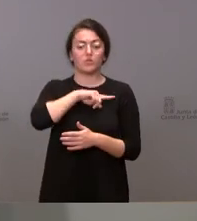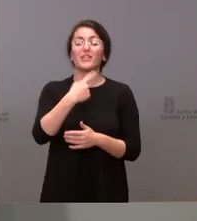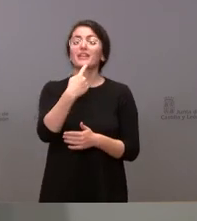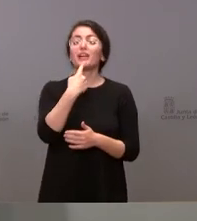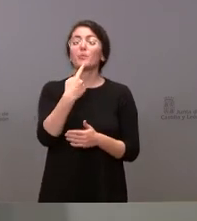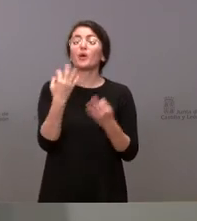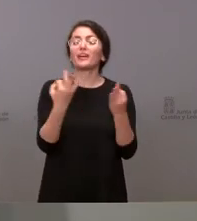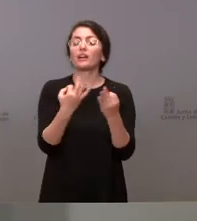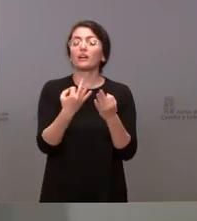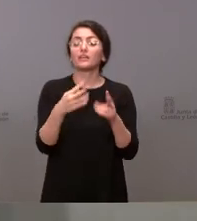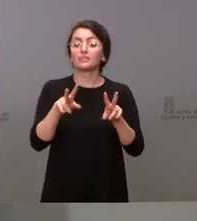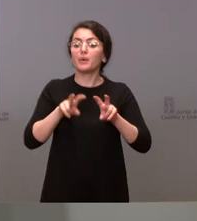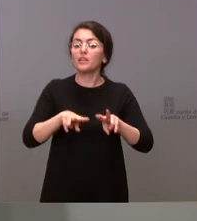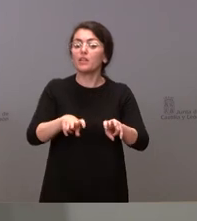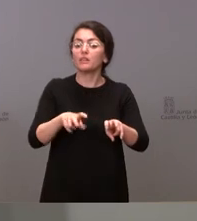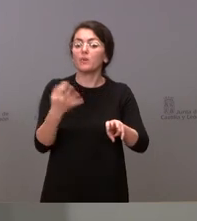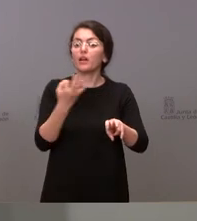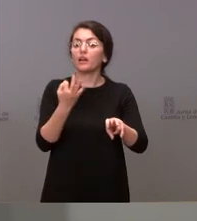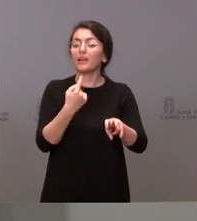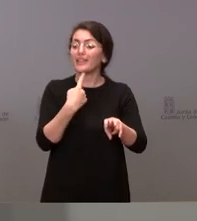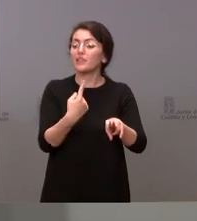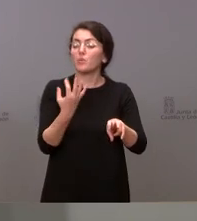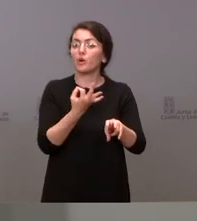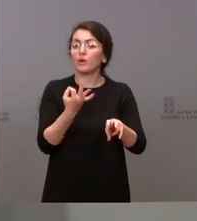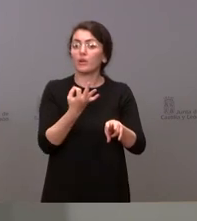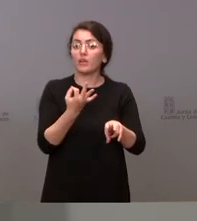iniciativa es que lo que parece absolutamente